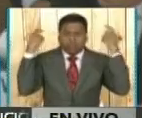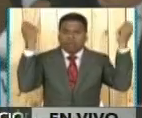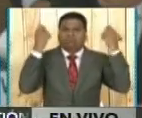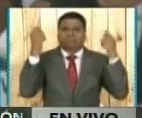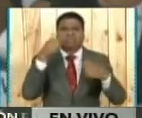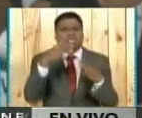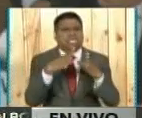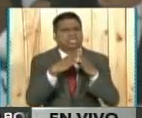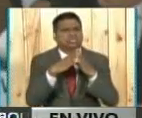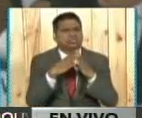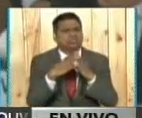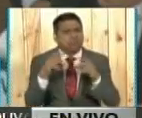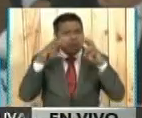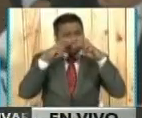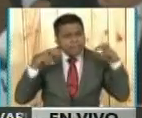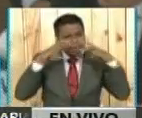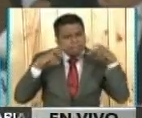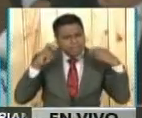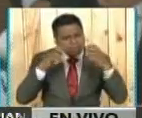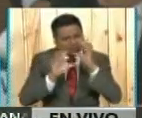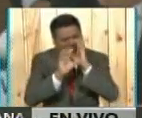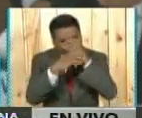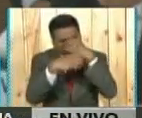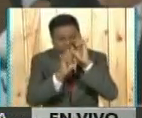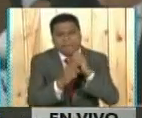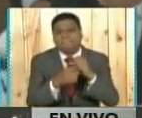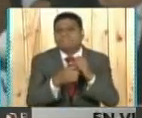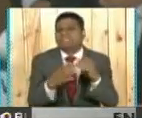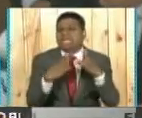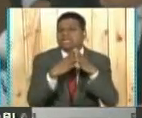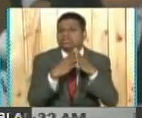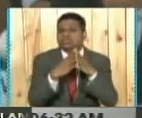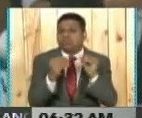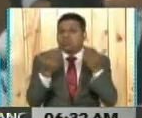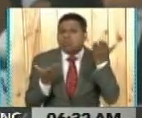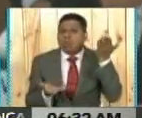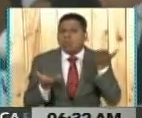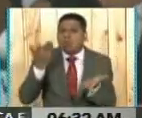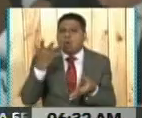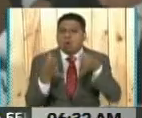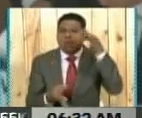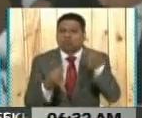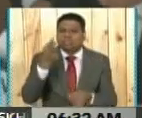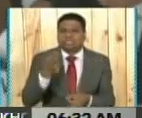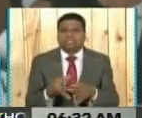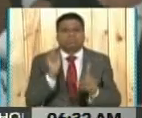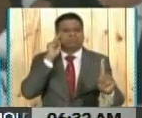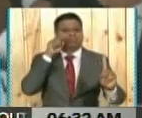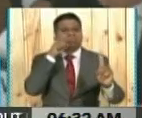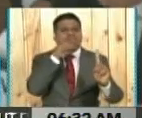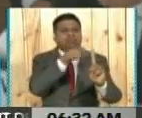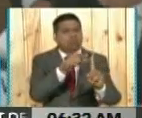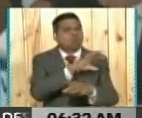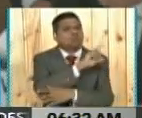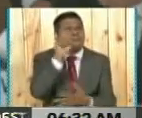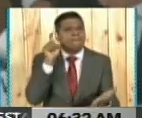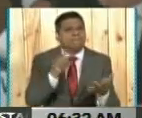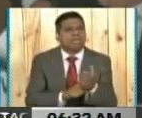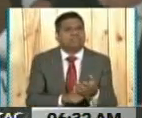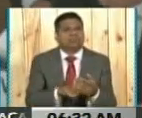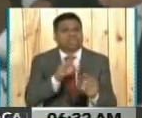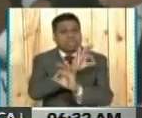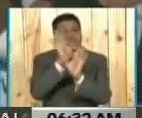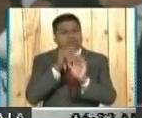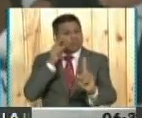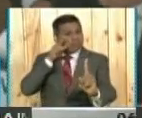unidades criminalísticas del Ministerio Público para garantizar la imparcialidad y la objetividad en la investigación. Y en este sentido,